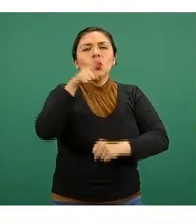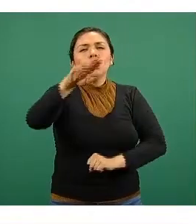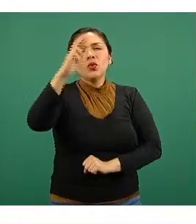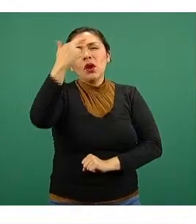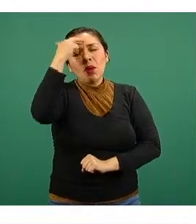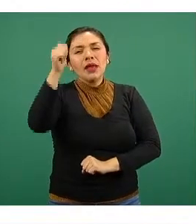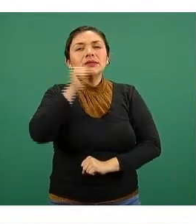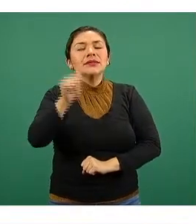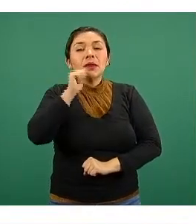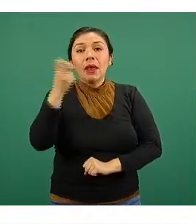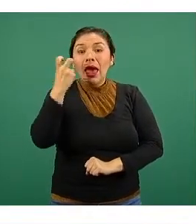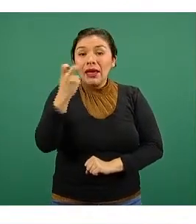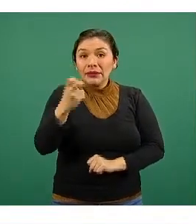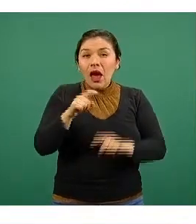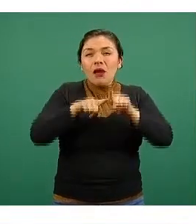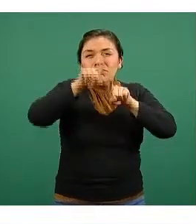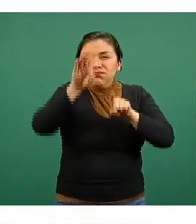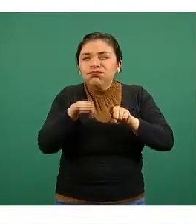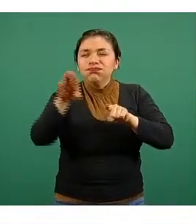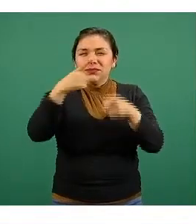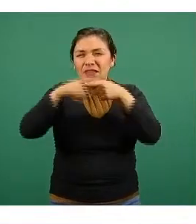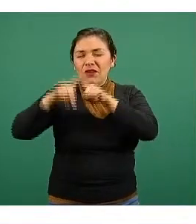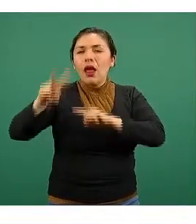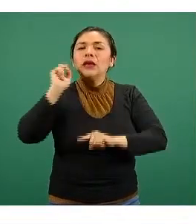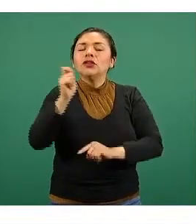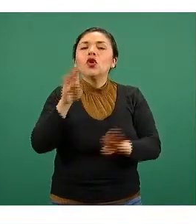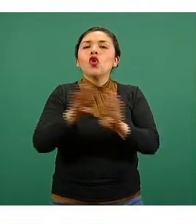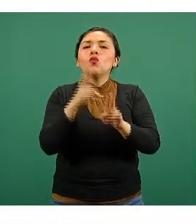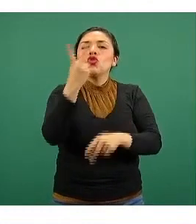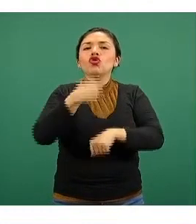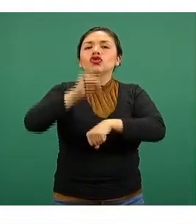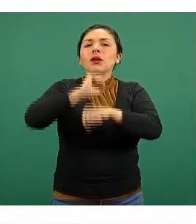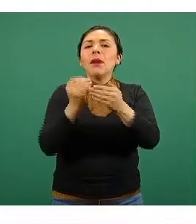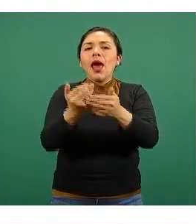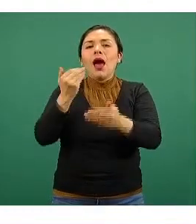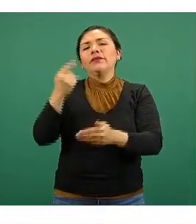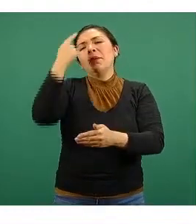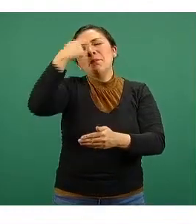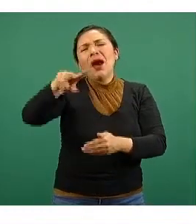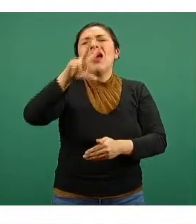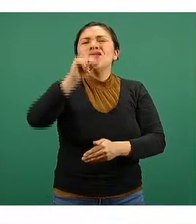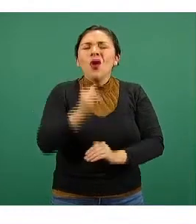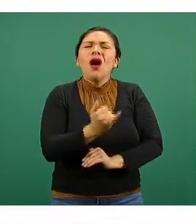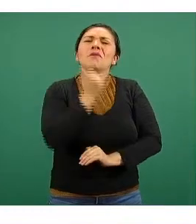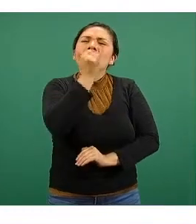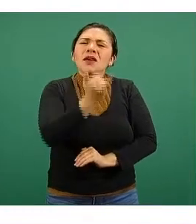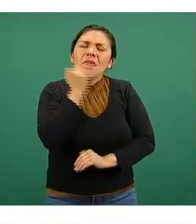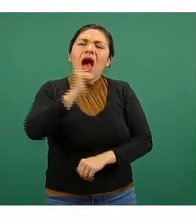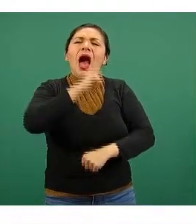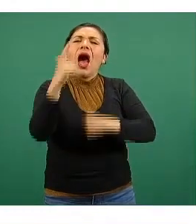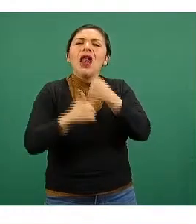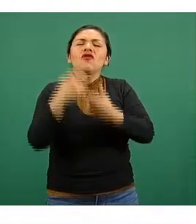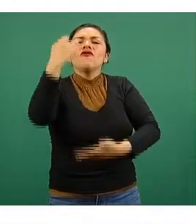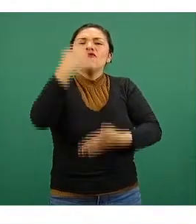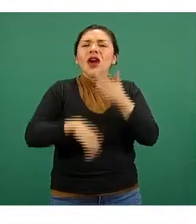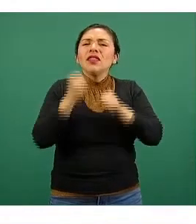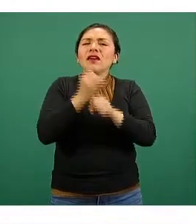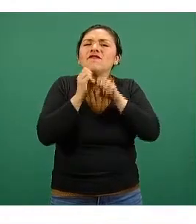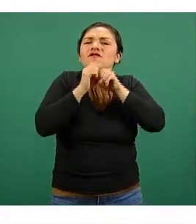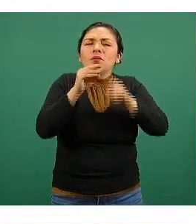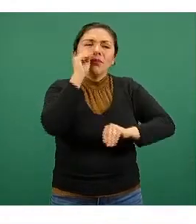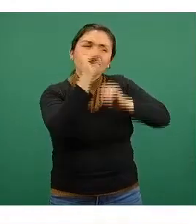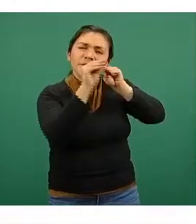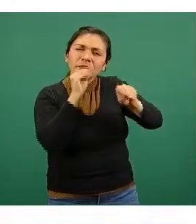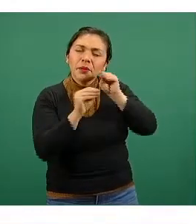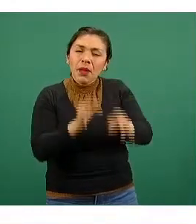vamos en las gráficas 2 semanas atrás para efectos de evitar los sesgos de notificación y de diagnóstico que en su